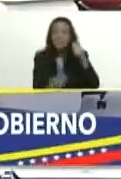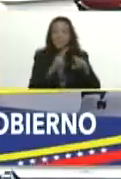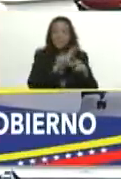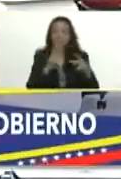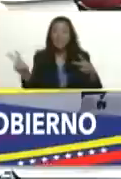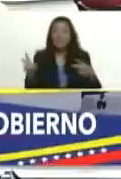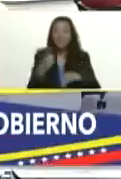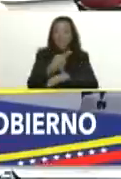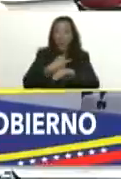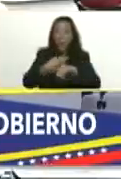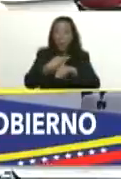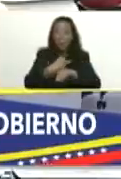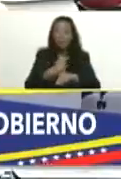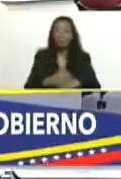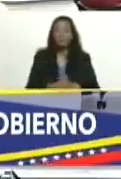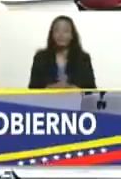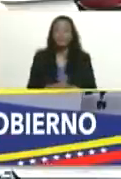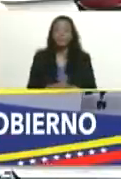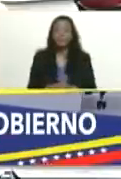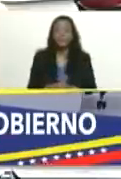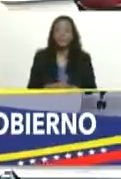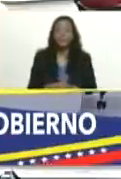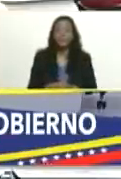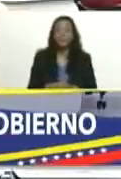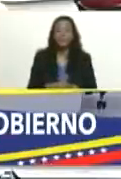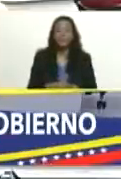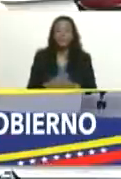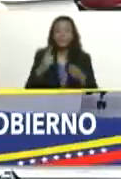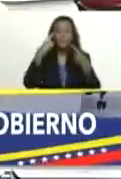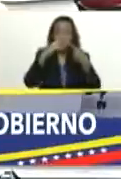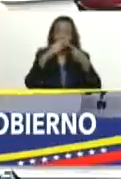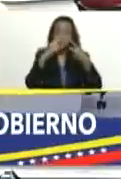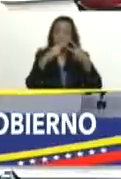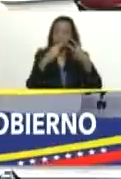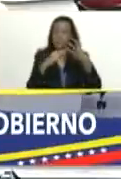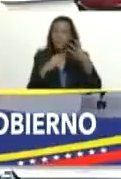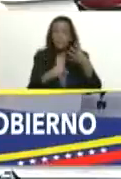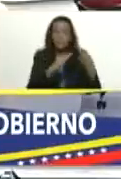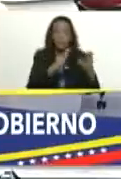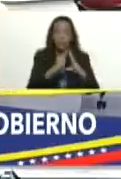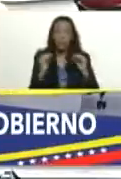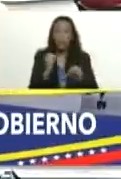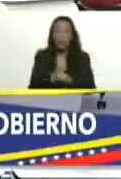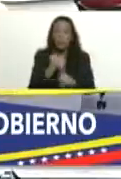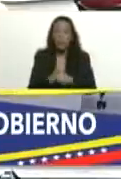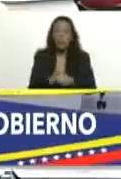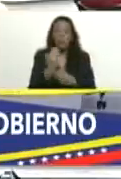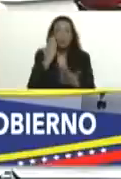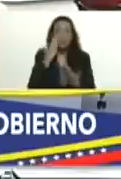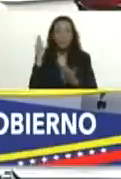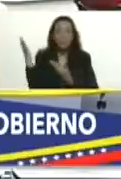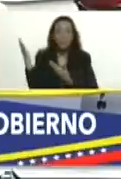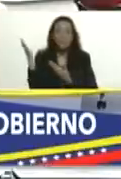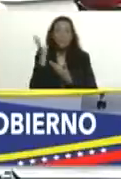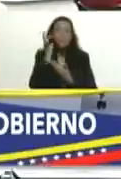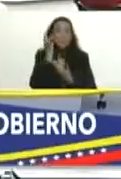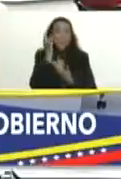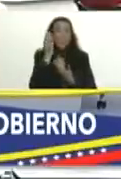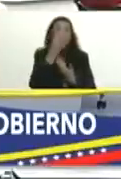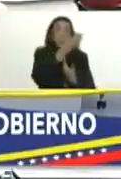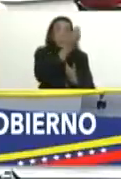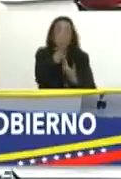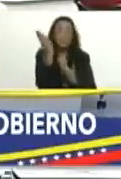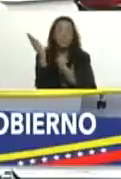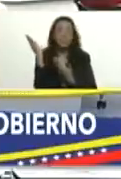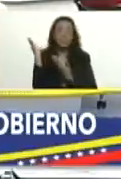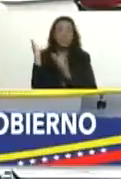gobierno Vladimir Padrino López, Néstor Reverol Torres, Gabriela Jiménez, Remigio Ceballos,